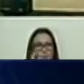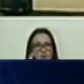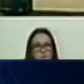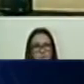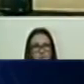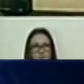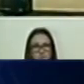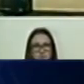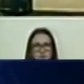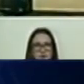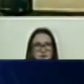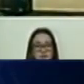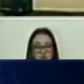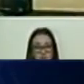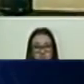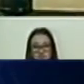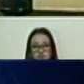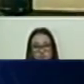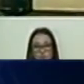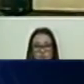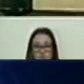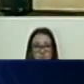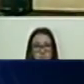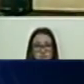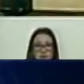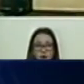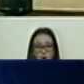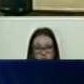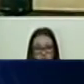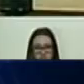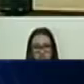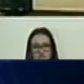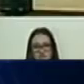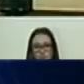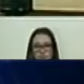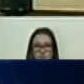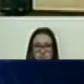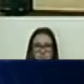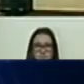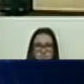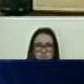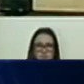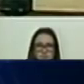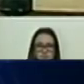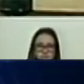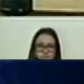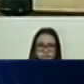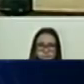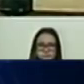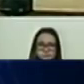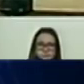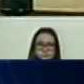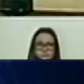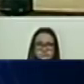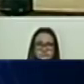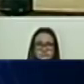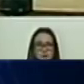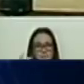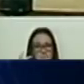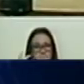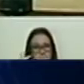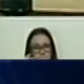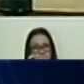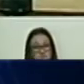embarazadas, ya pasamos las 150.000, vamos rumbo a las 350.000. El sistema de bonos para las personas con